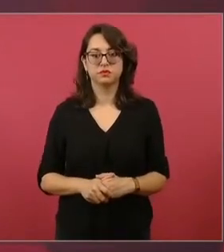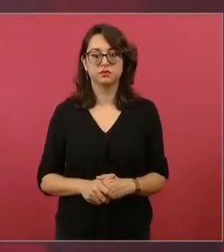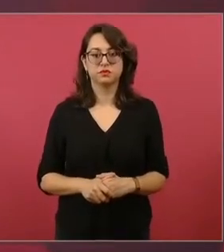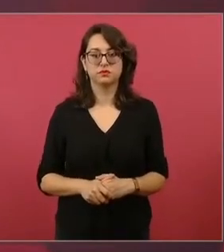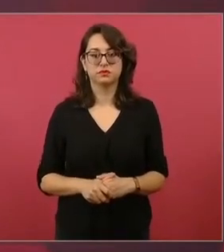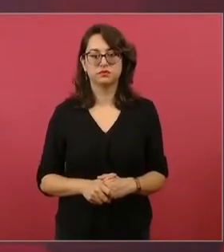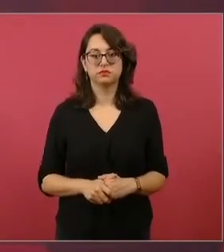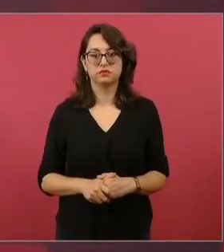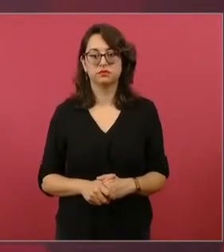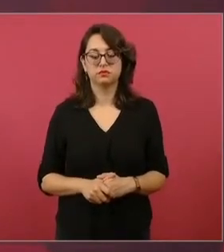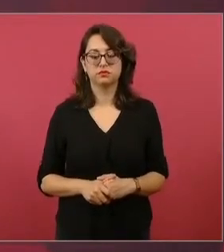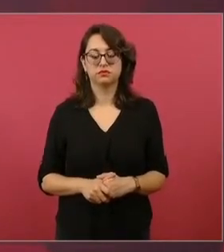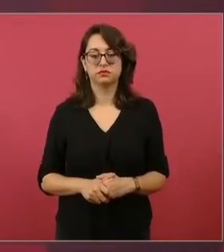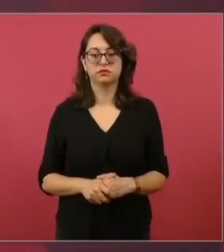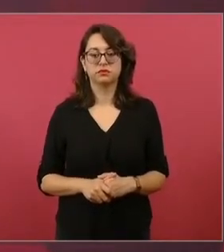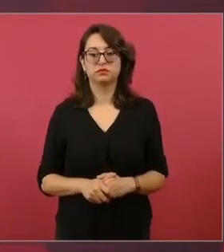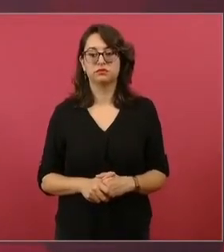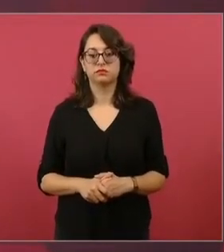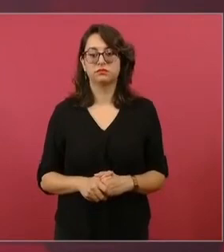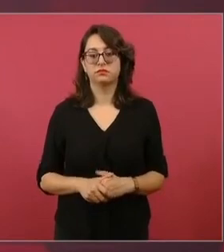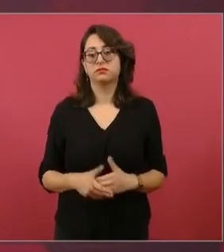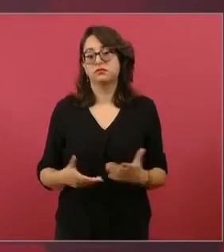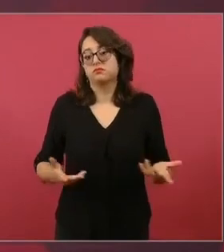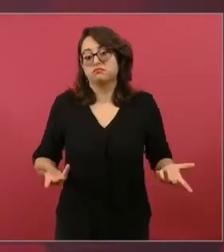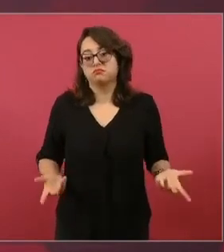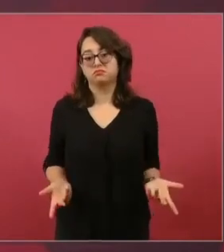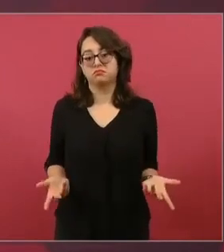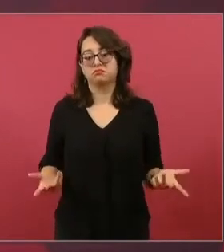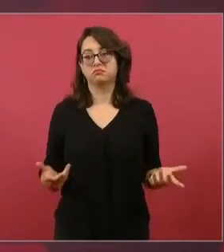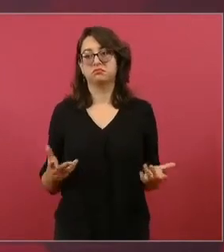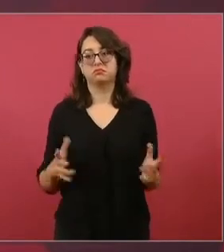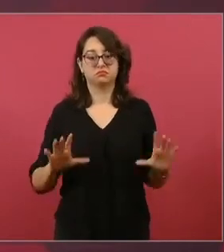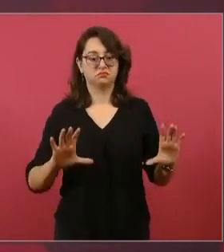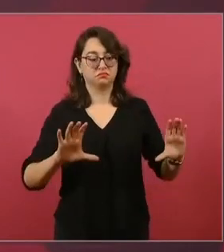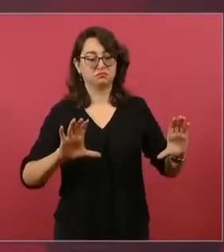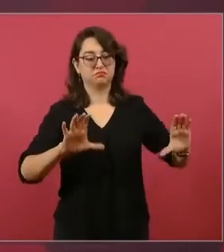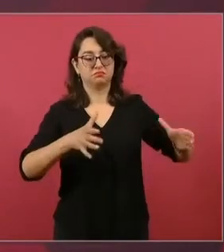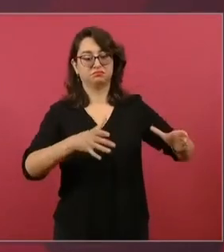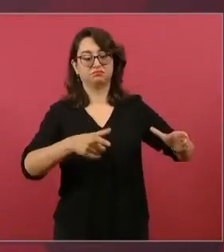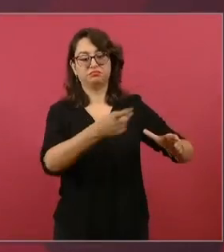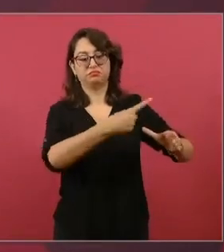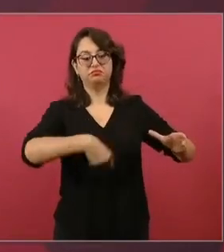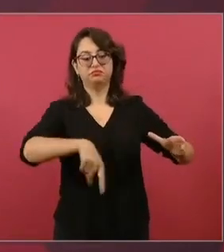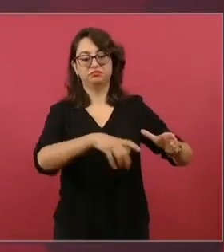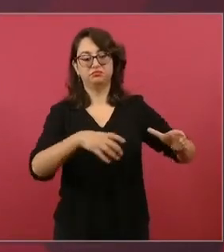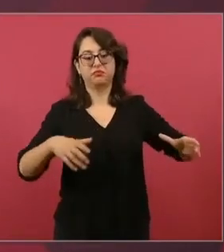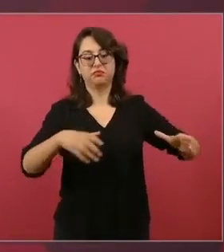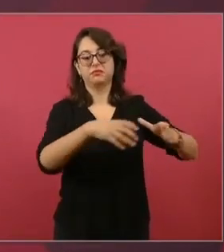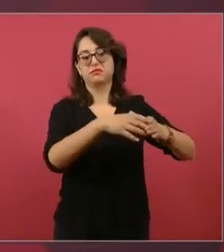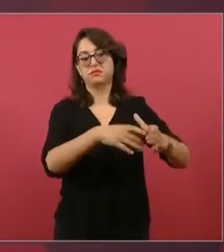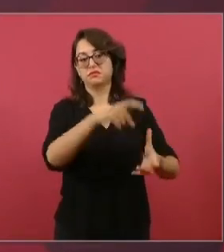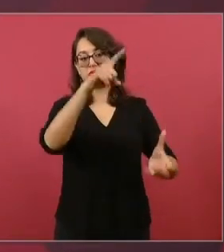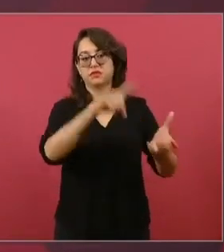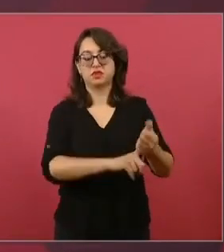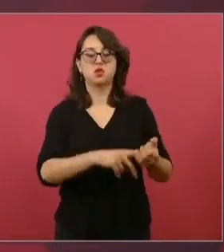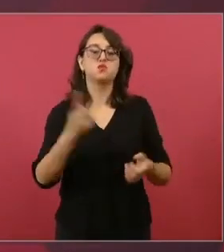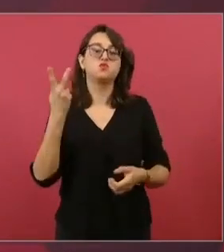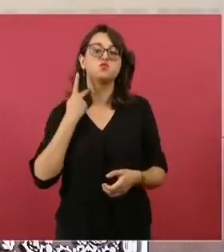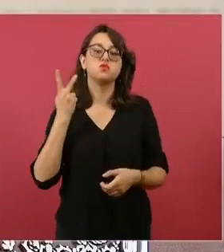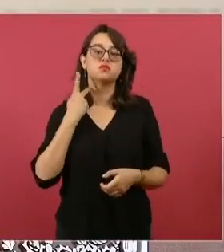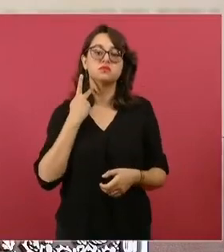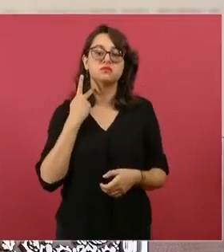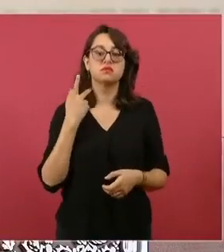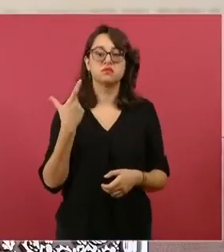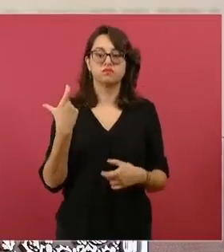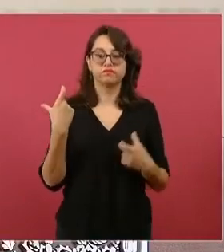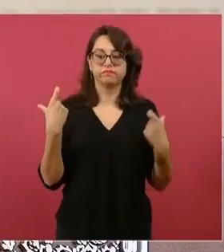ver con la élite del poder económico y político.